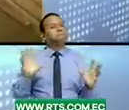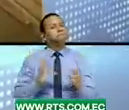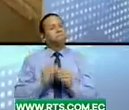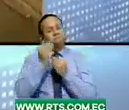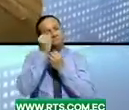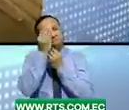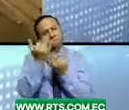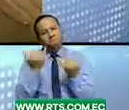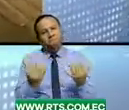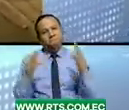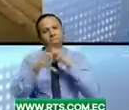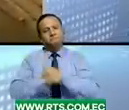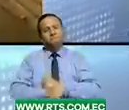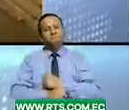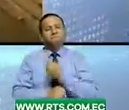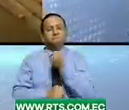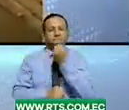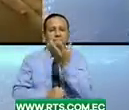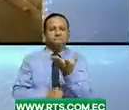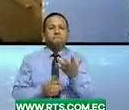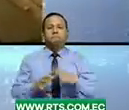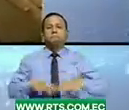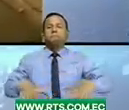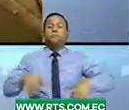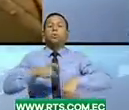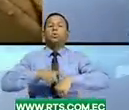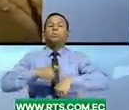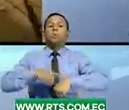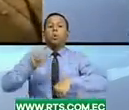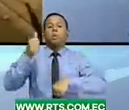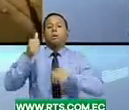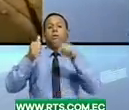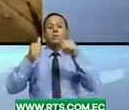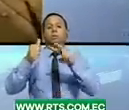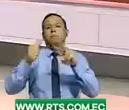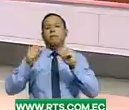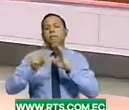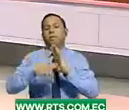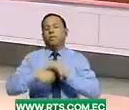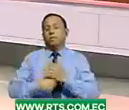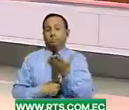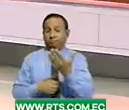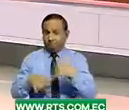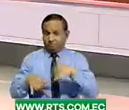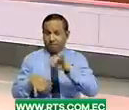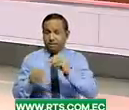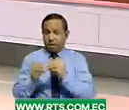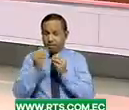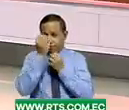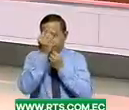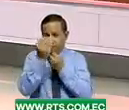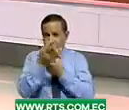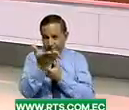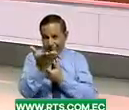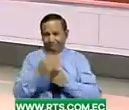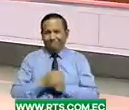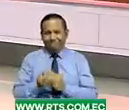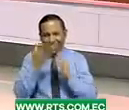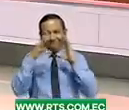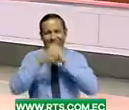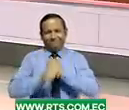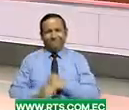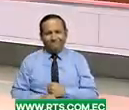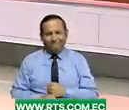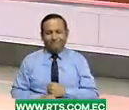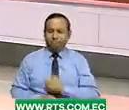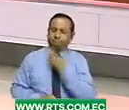informe que podemos dar a esta hora de la noche, específicamente 22 horas con 20 minutos. Analí, tú tienes más información desde estudios. Muy buenas noches. Claro